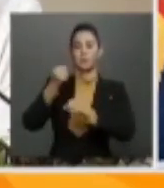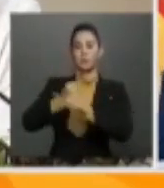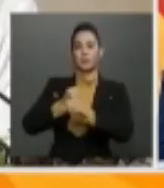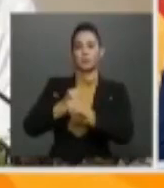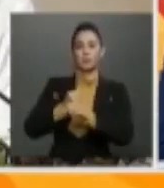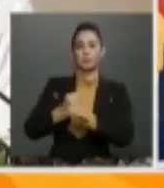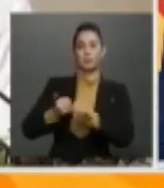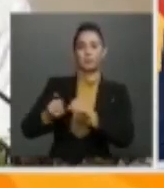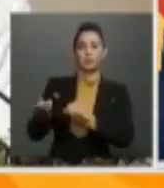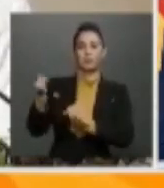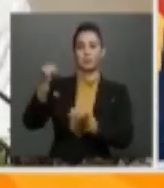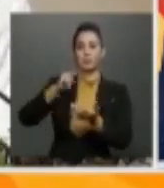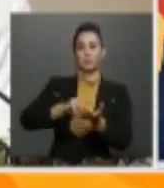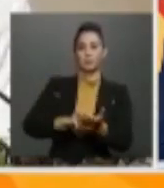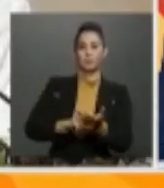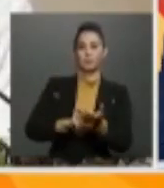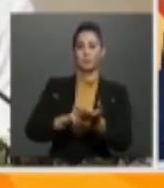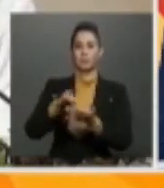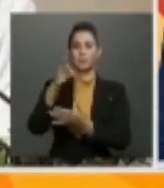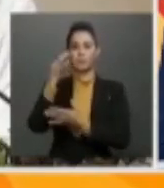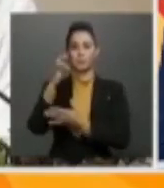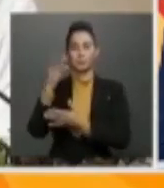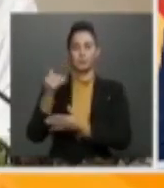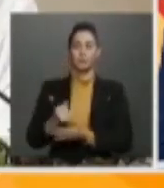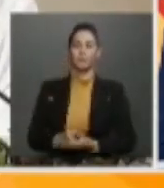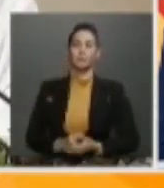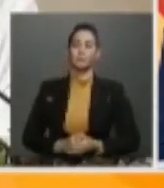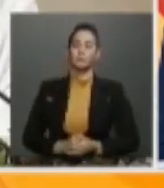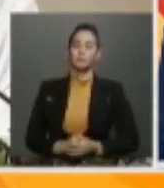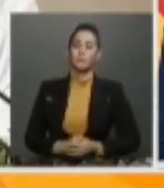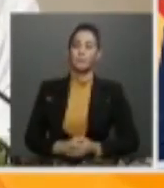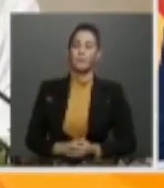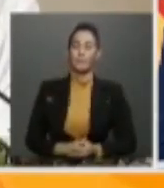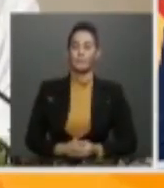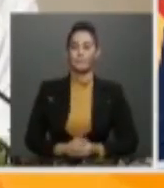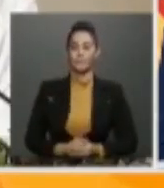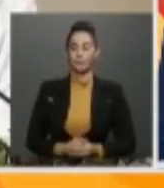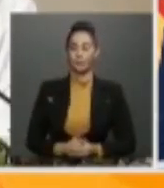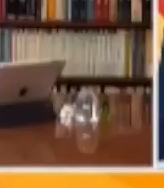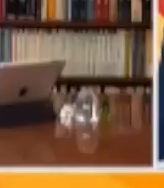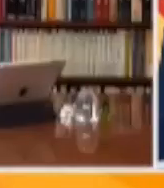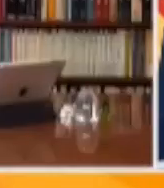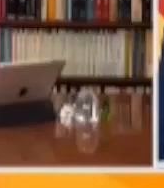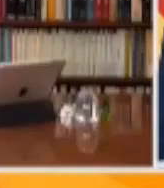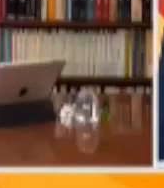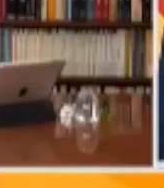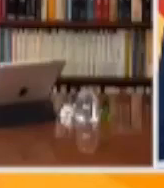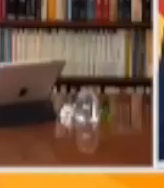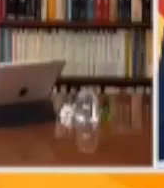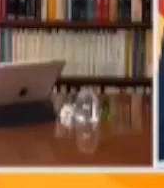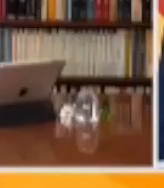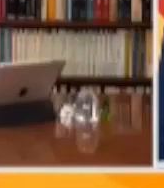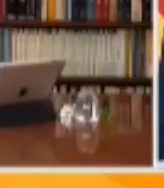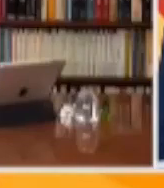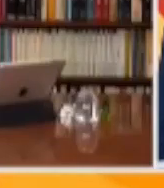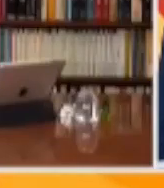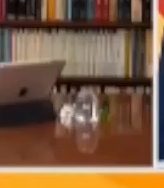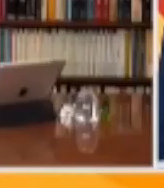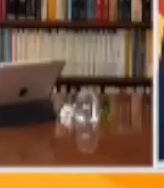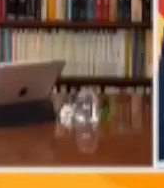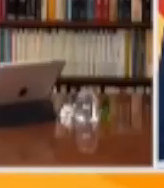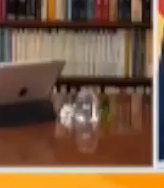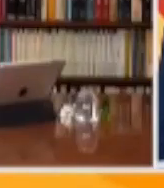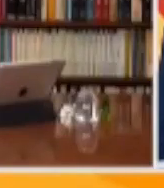Está poniendo a para llevar al poder al presidente Luis Abinader, a nuestro gobierno de hoy. Y